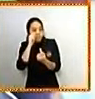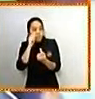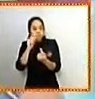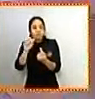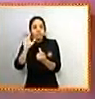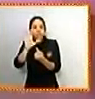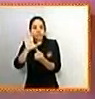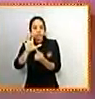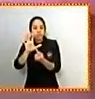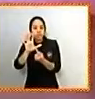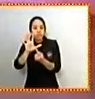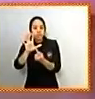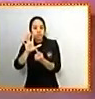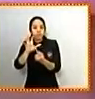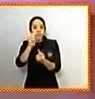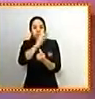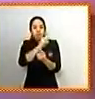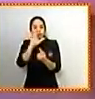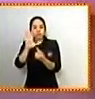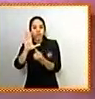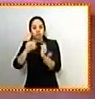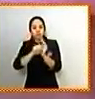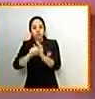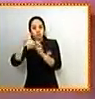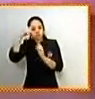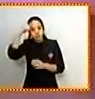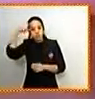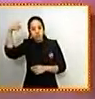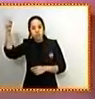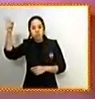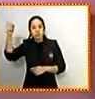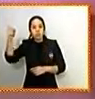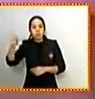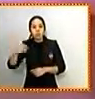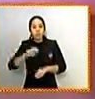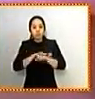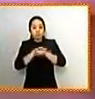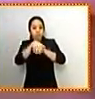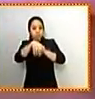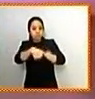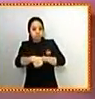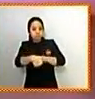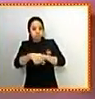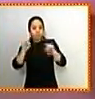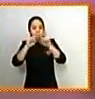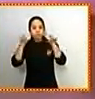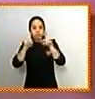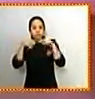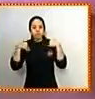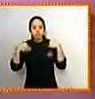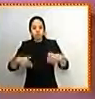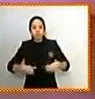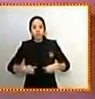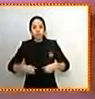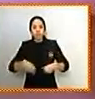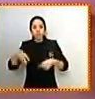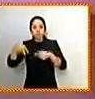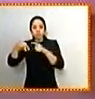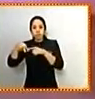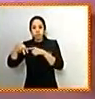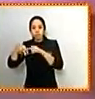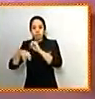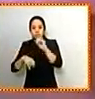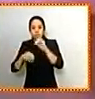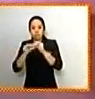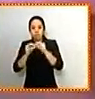5, el número ganador para la diaria es el 05, su símbolo de sueños embarazada. En el cuadro del cuerpo lo pueden ubicar en la chimpinilla izquierda.